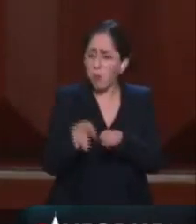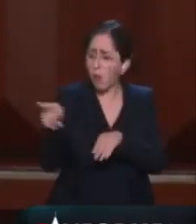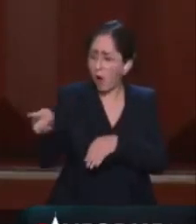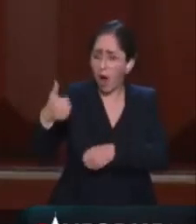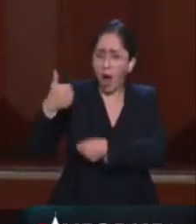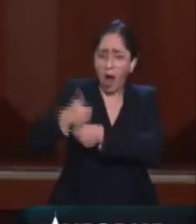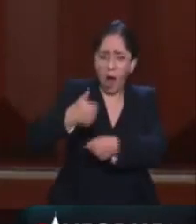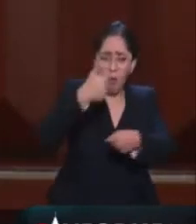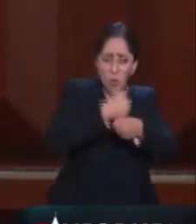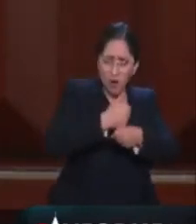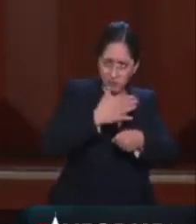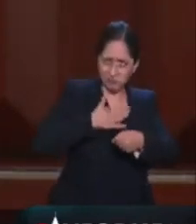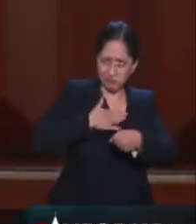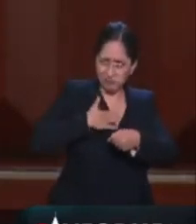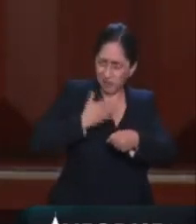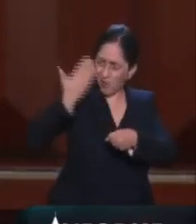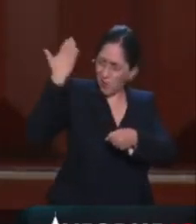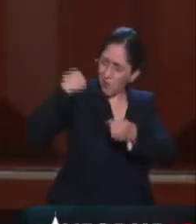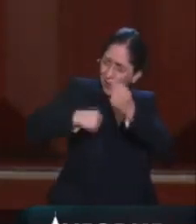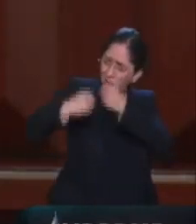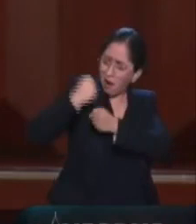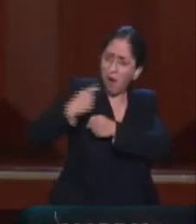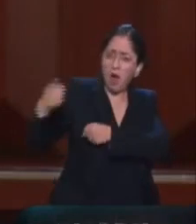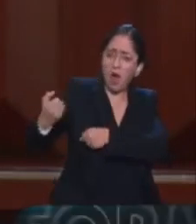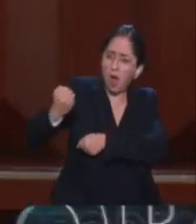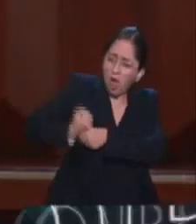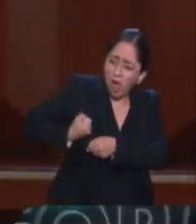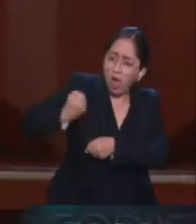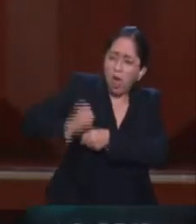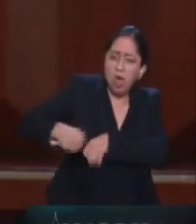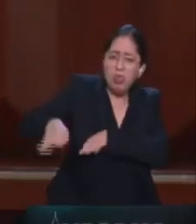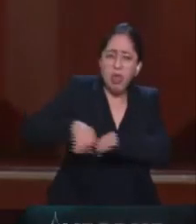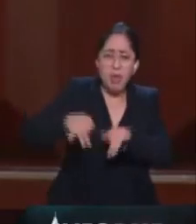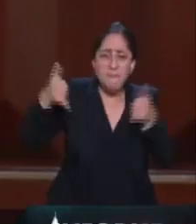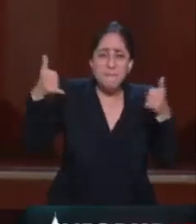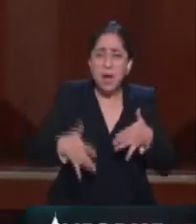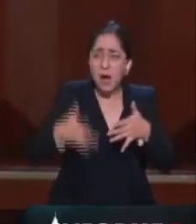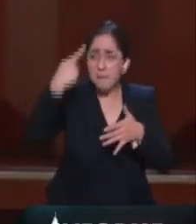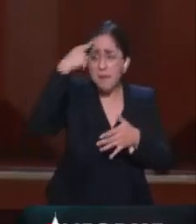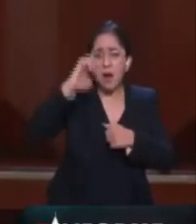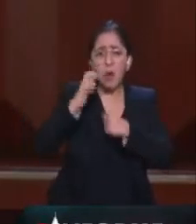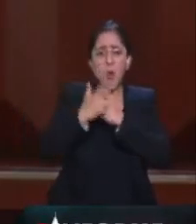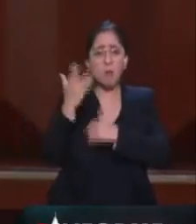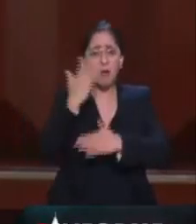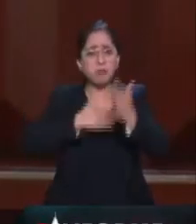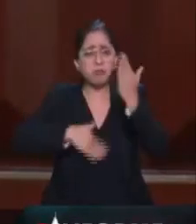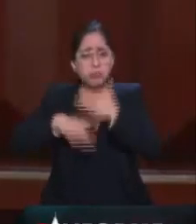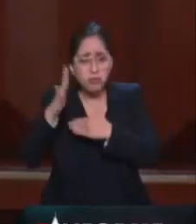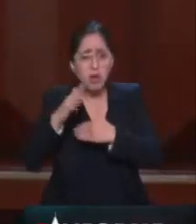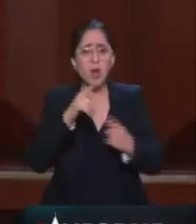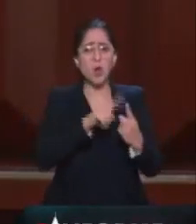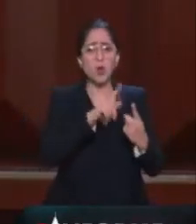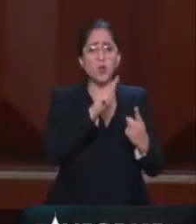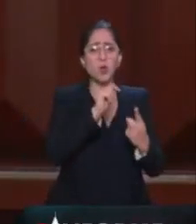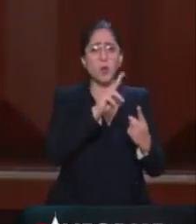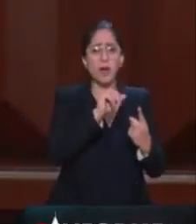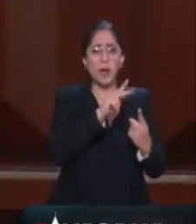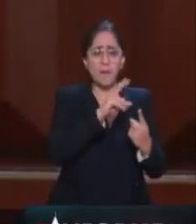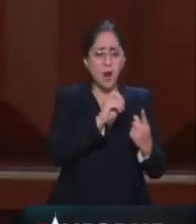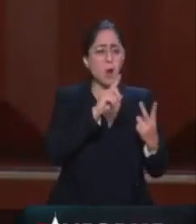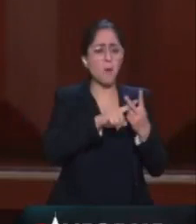muchos de nosotros. La represión a la justa revuelta de Tupac Amaru y Micaela